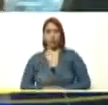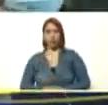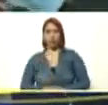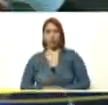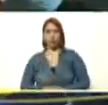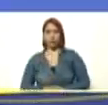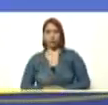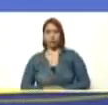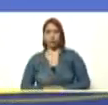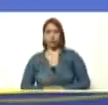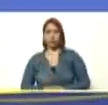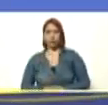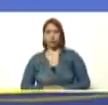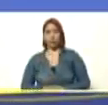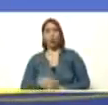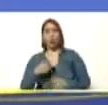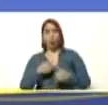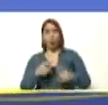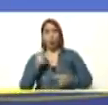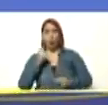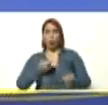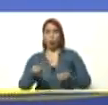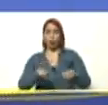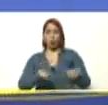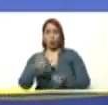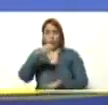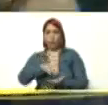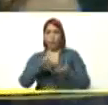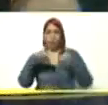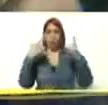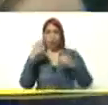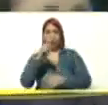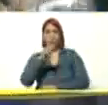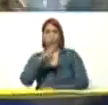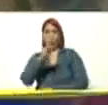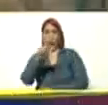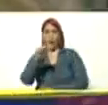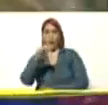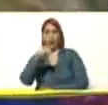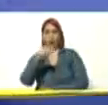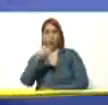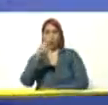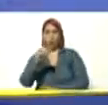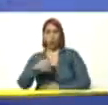A Orlando Utrera, Contralor del Estado de La Guaira.